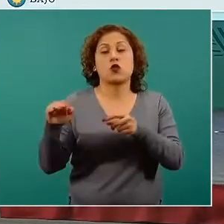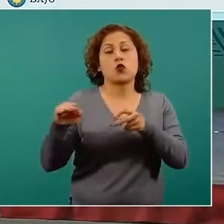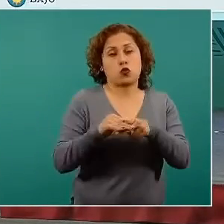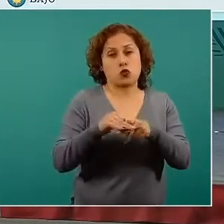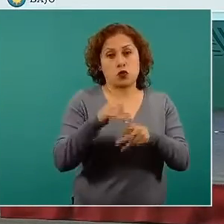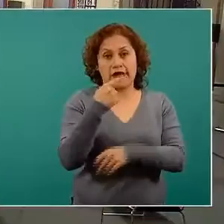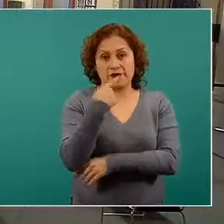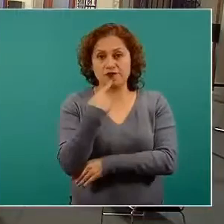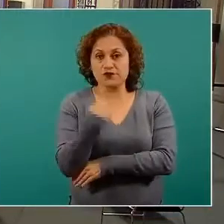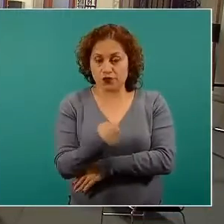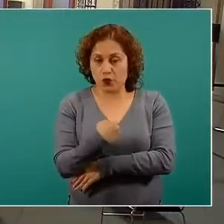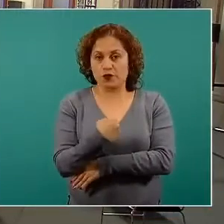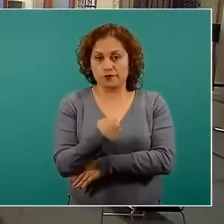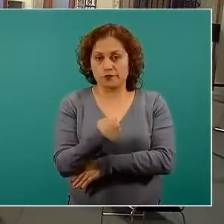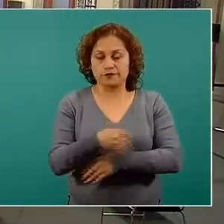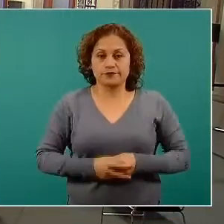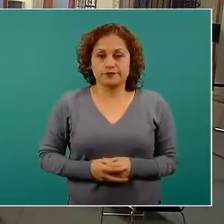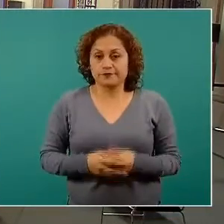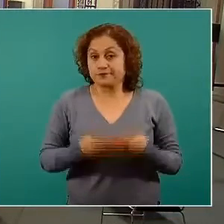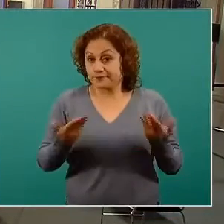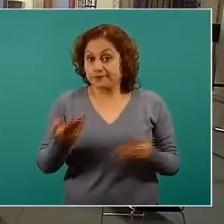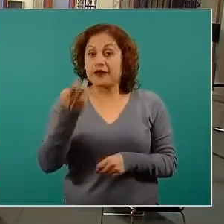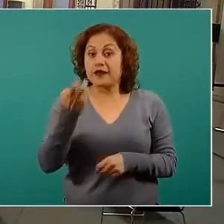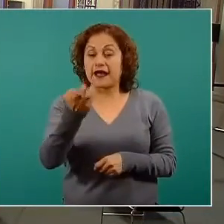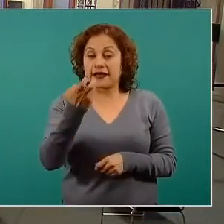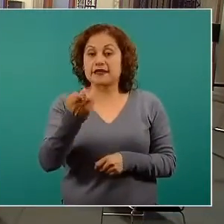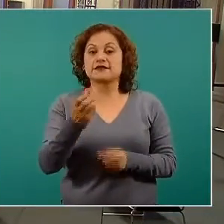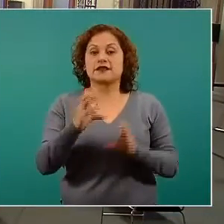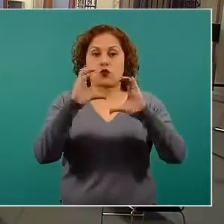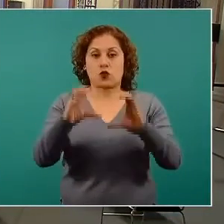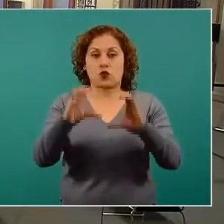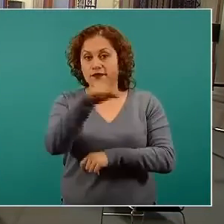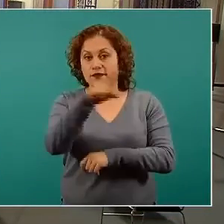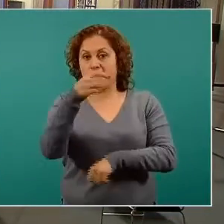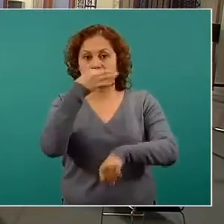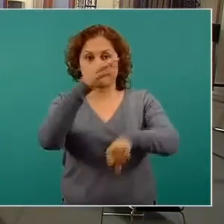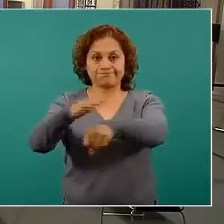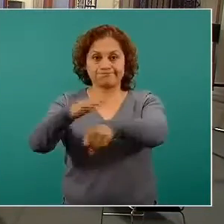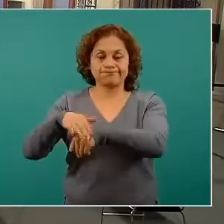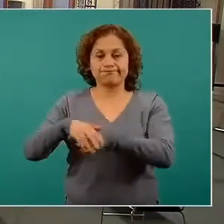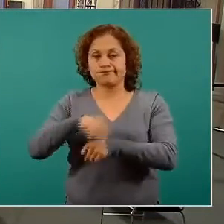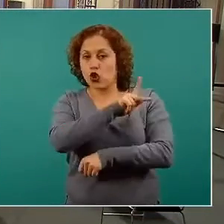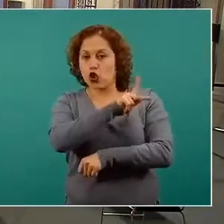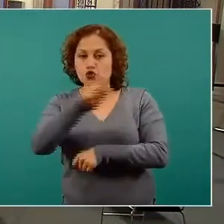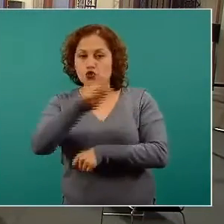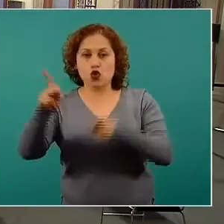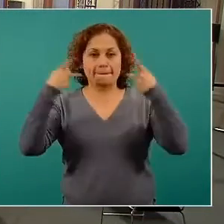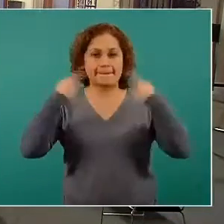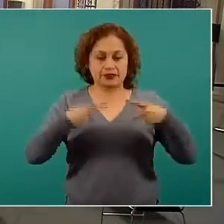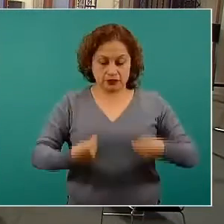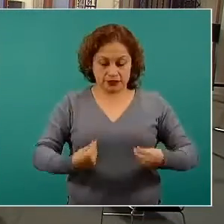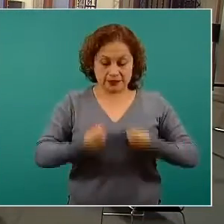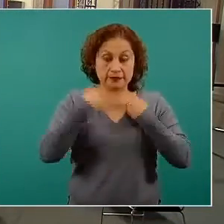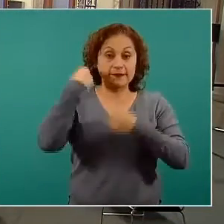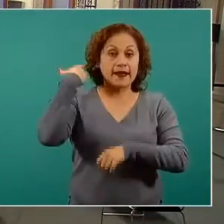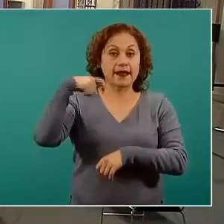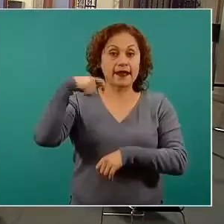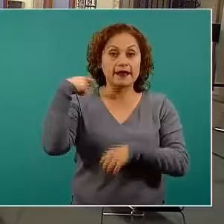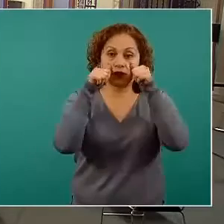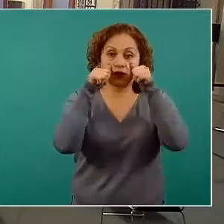rojo que al amarillo. Entonces, eso es también muy importante para que todas las personas tomen en